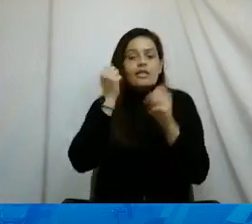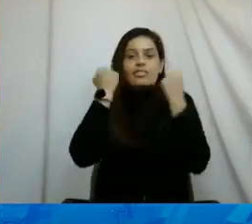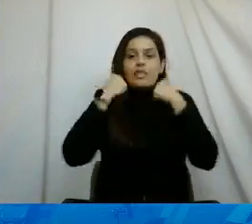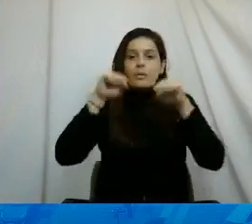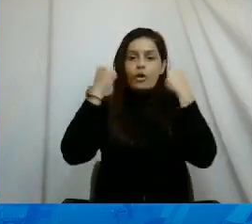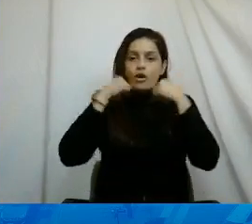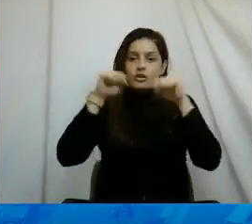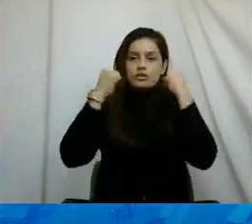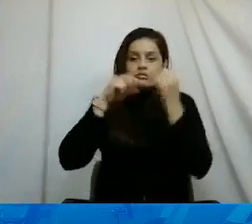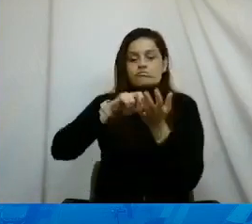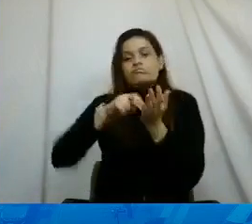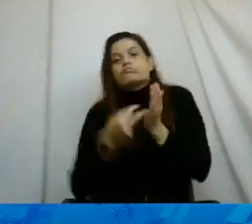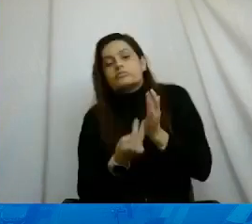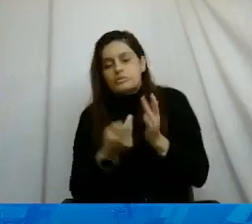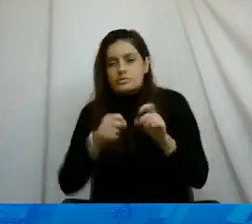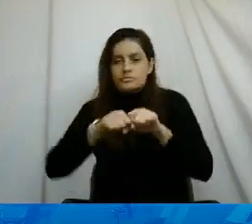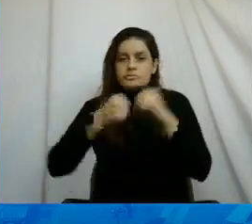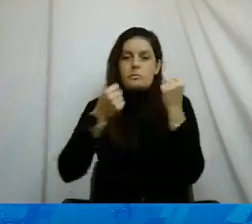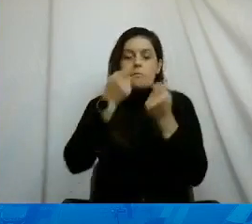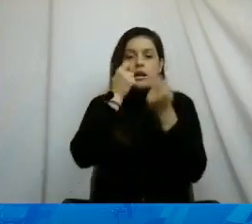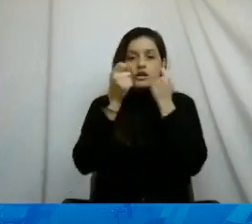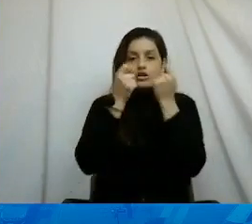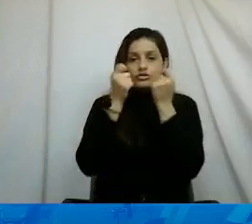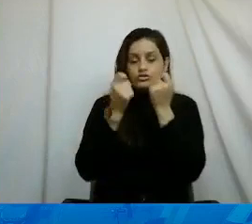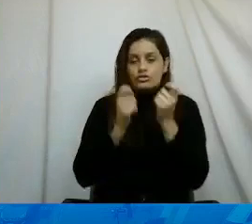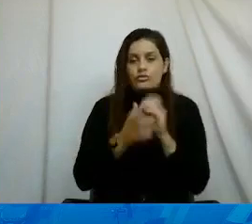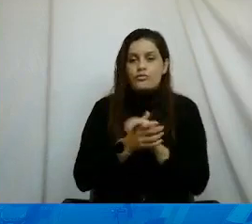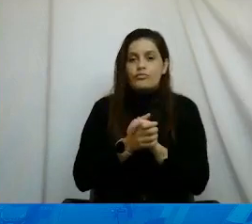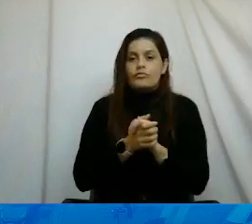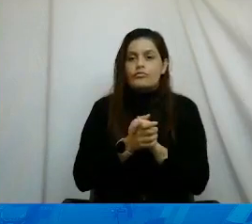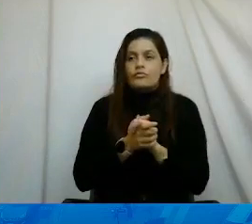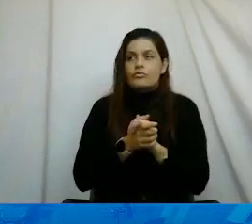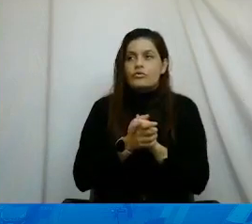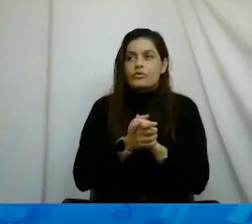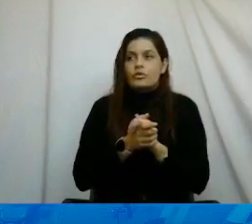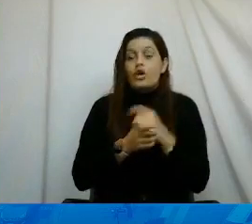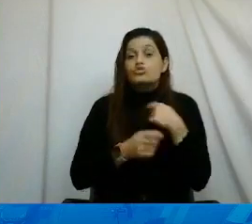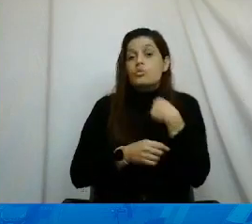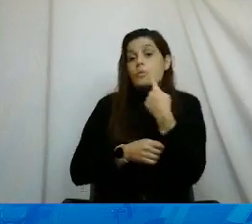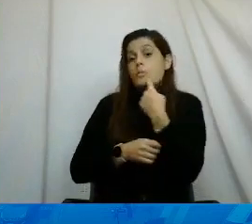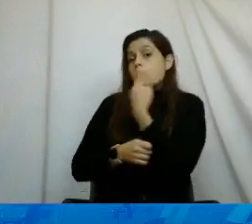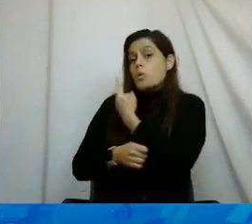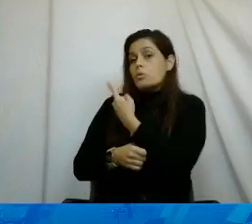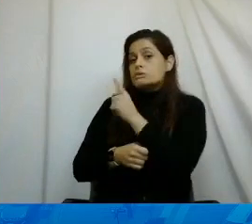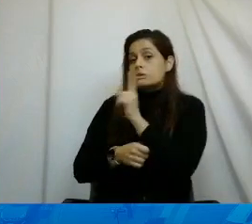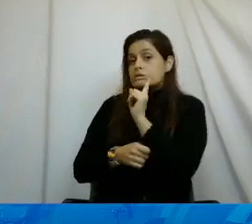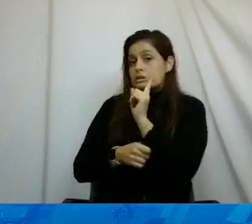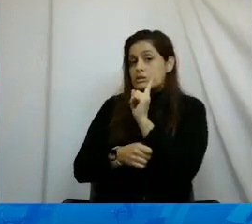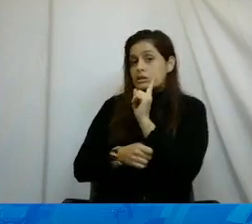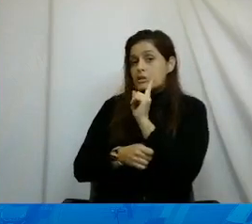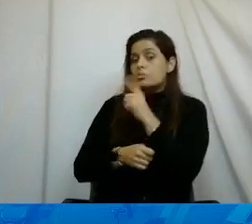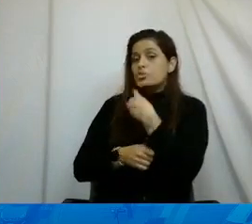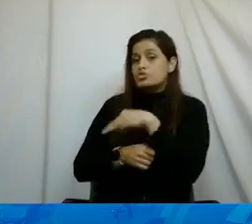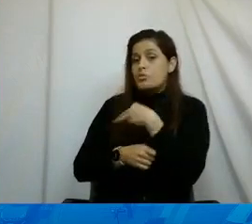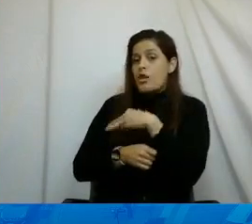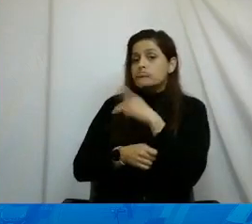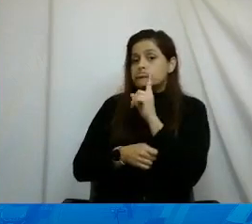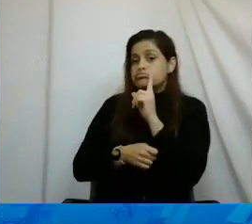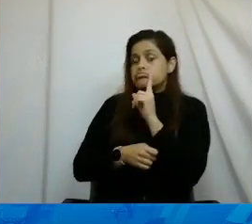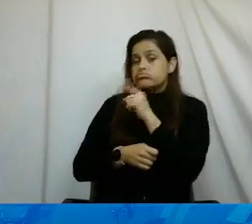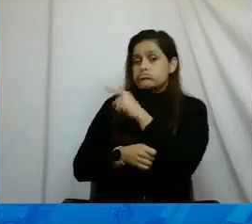etcétera. Así que consulté, creo que hay un rodillo a disposición de la municipalidad para